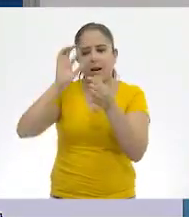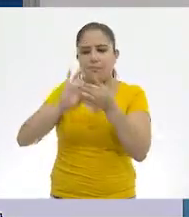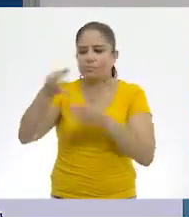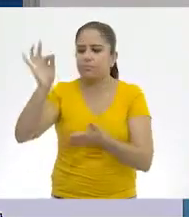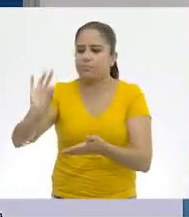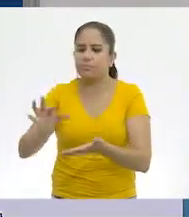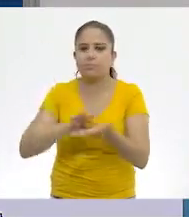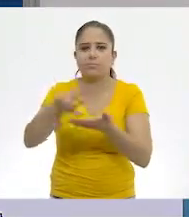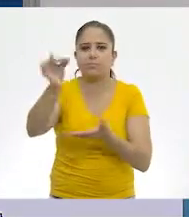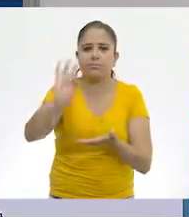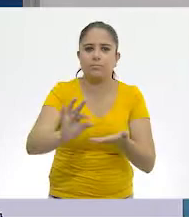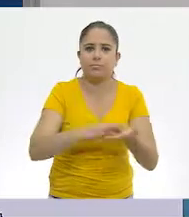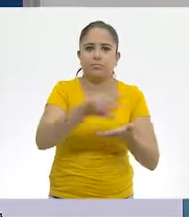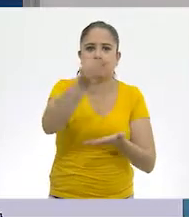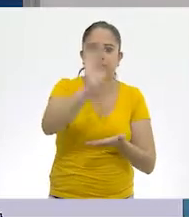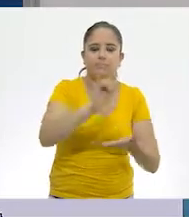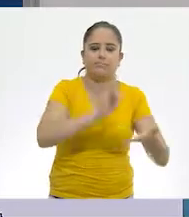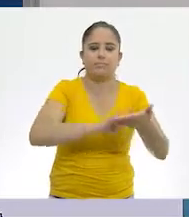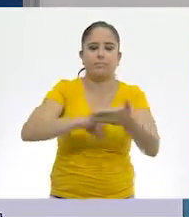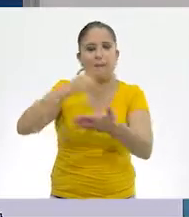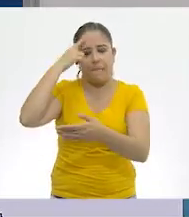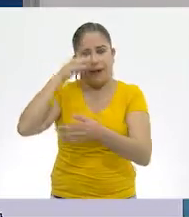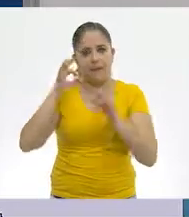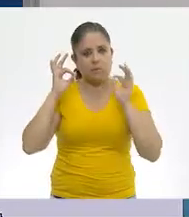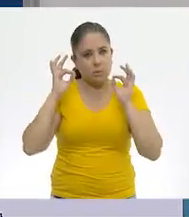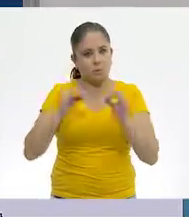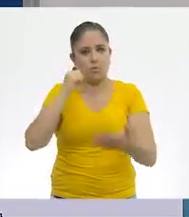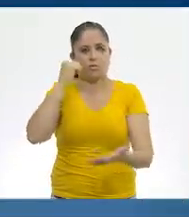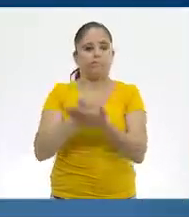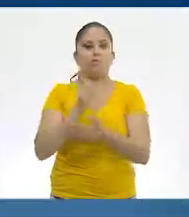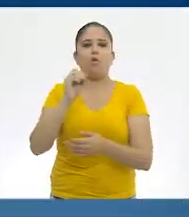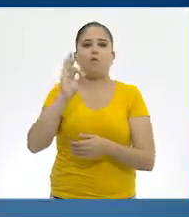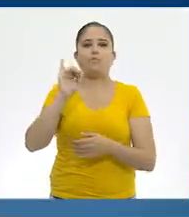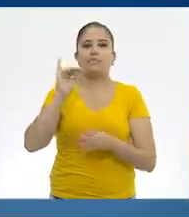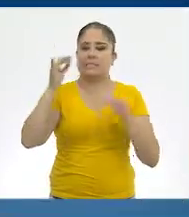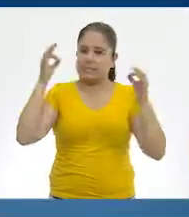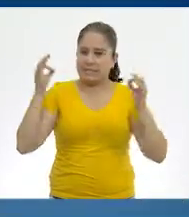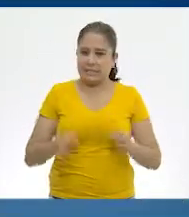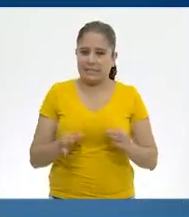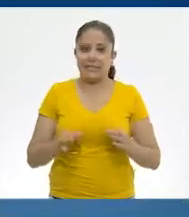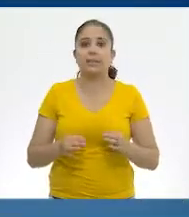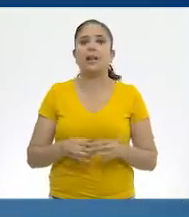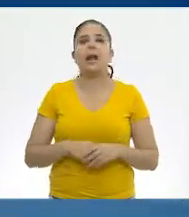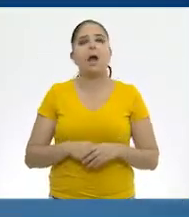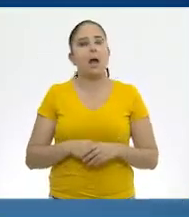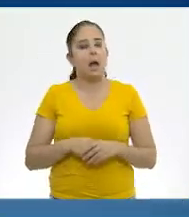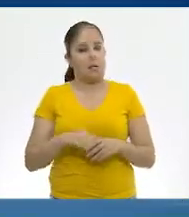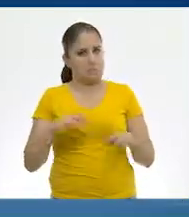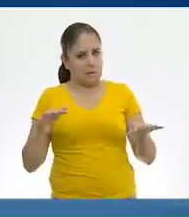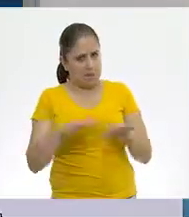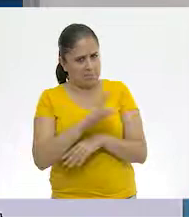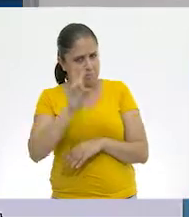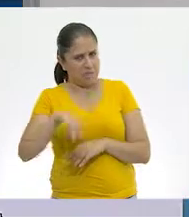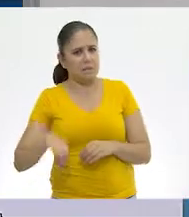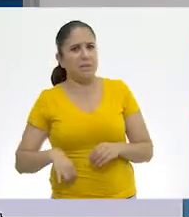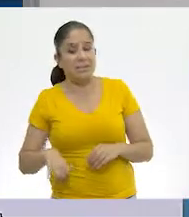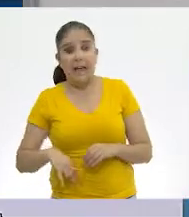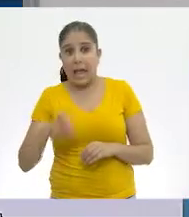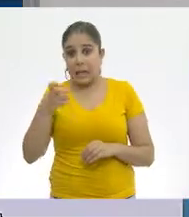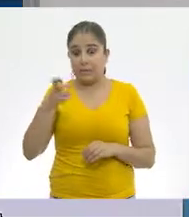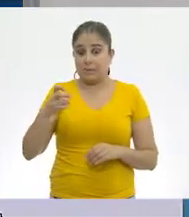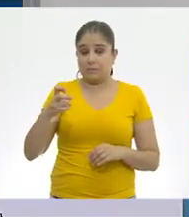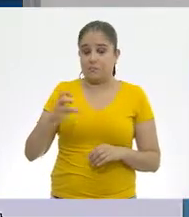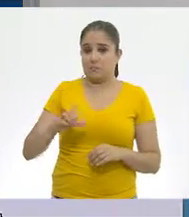podían pegarse en cualquier papel para darle una validez oficial. Uy, suena un cambio bastante curioso. Y también era